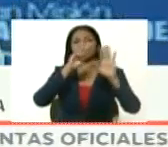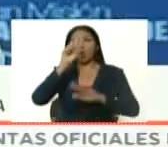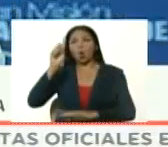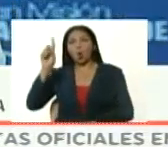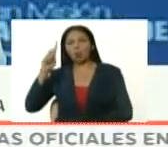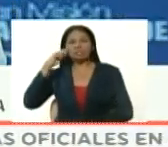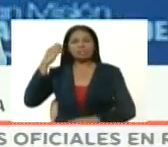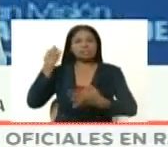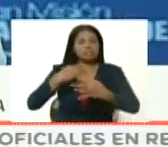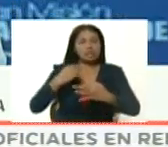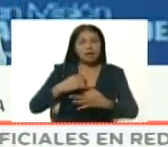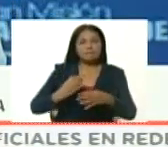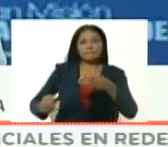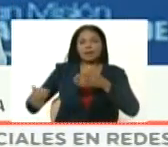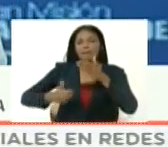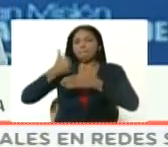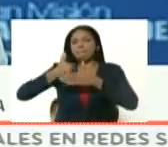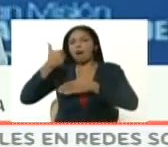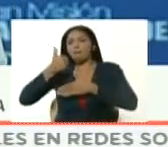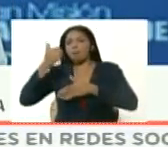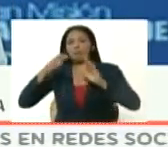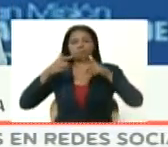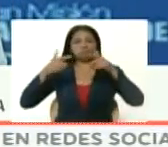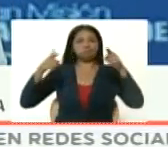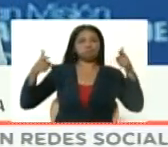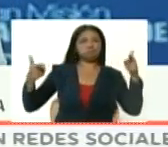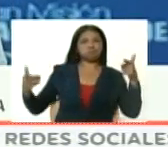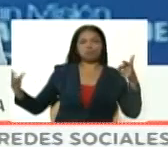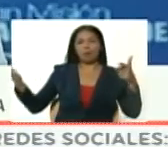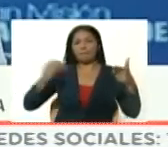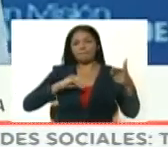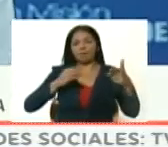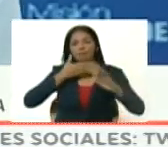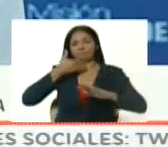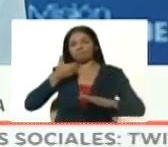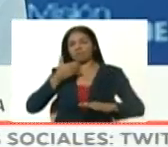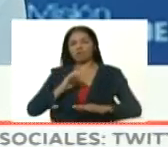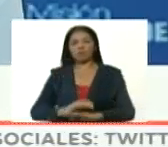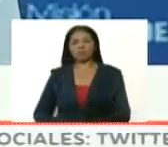cada vez más amplio, cada vez mejor.